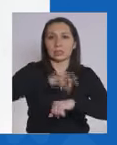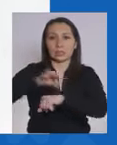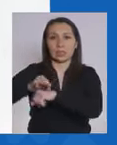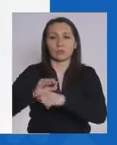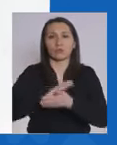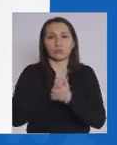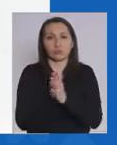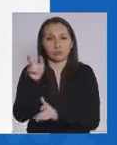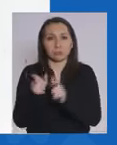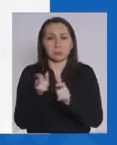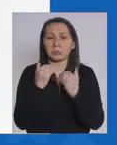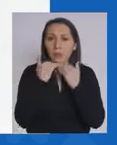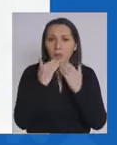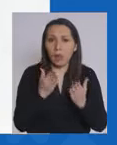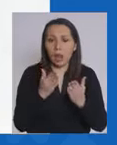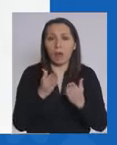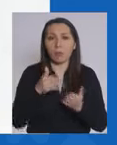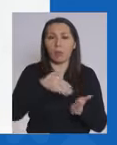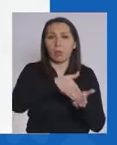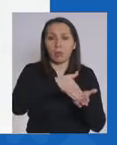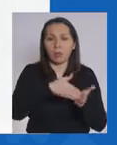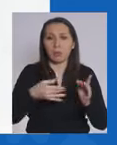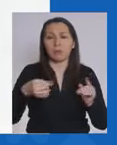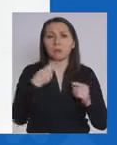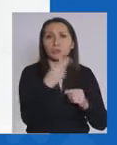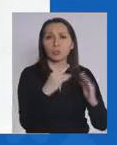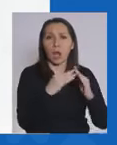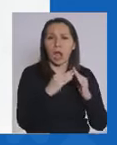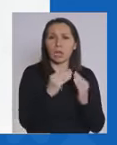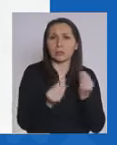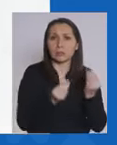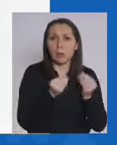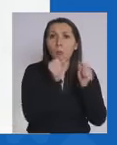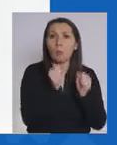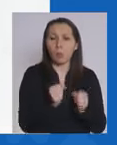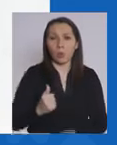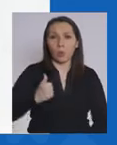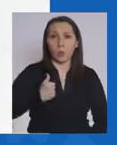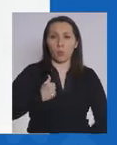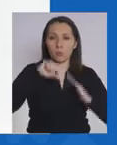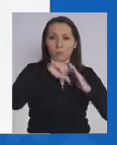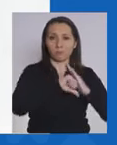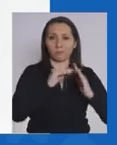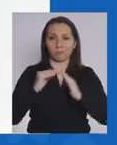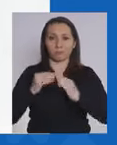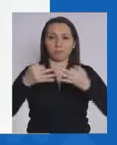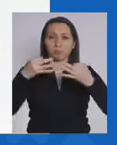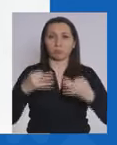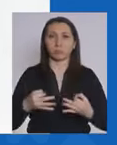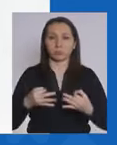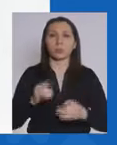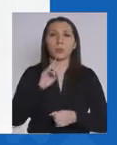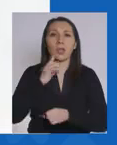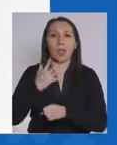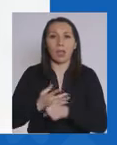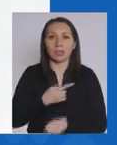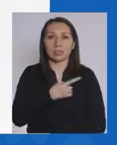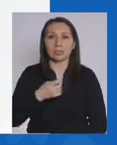persona independiente de la vulnerabilidad de su hogar pueda realizar una cuarentena efectiva tenemos